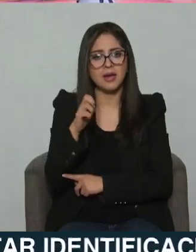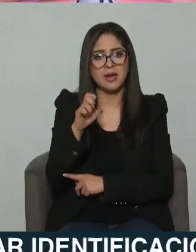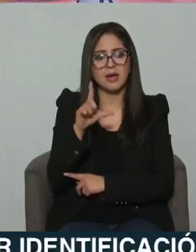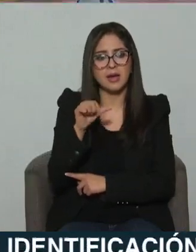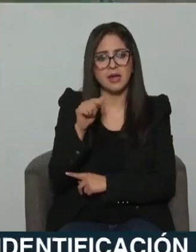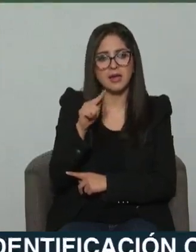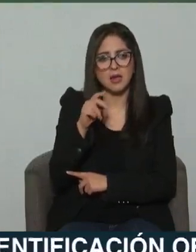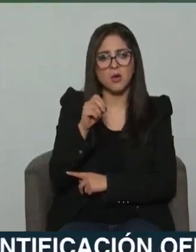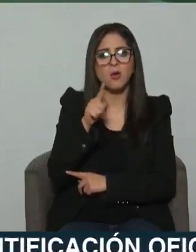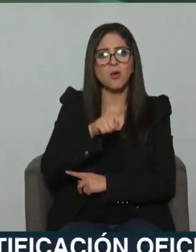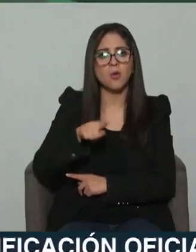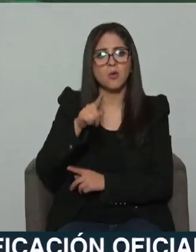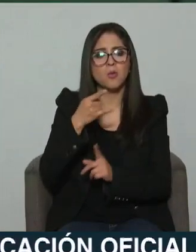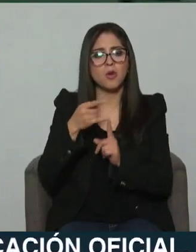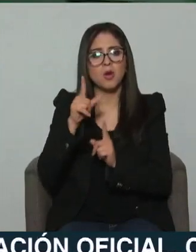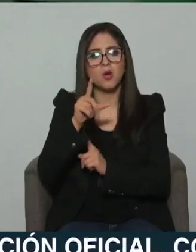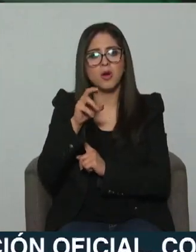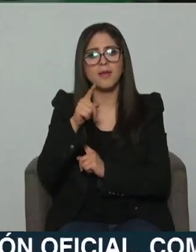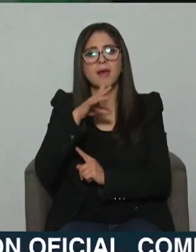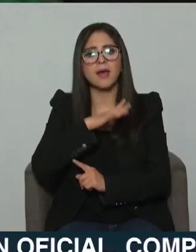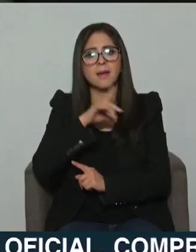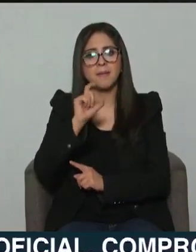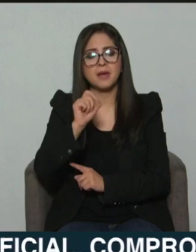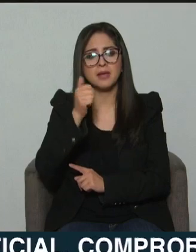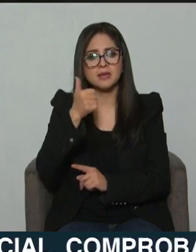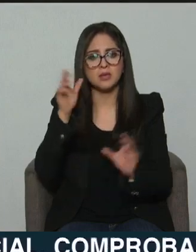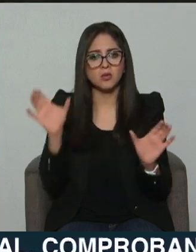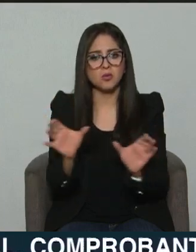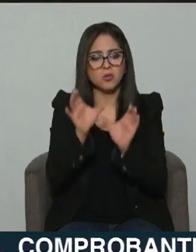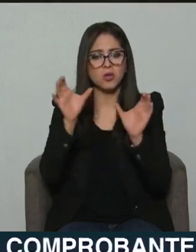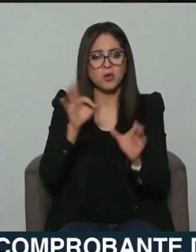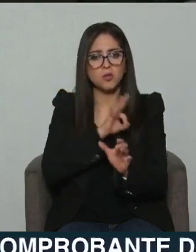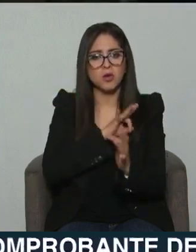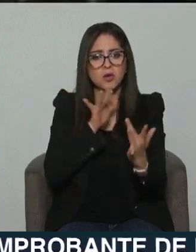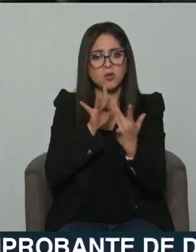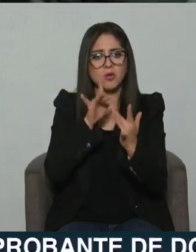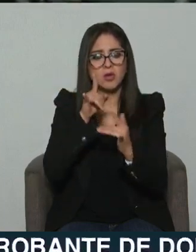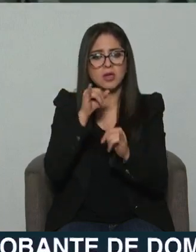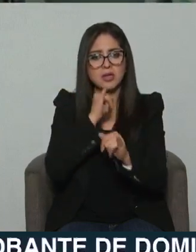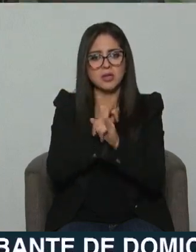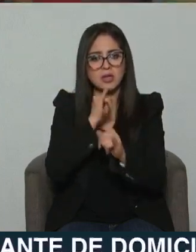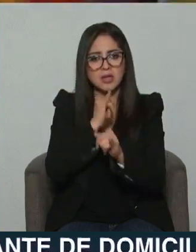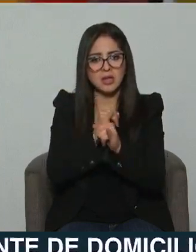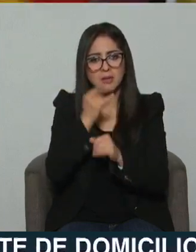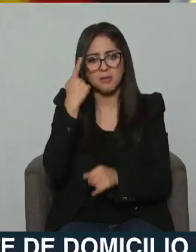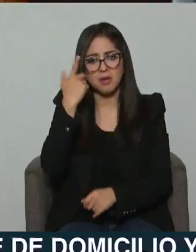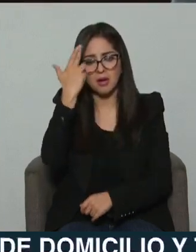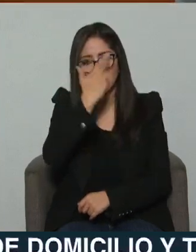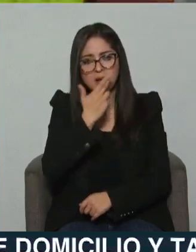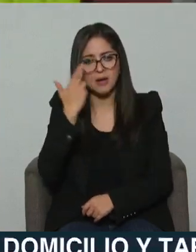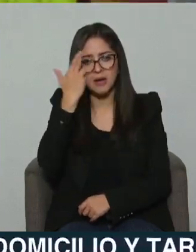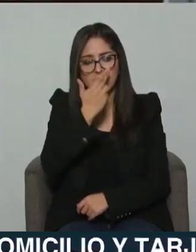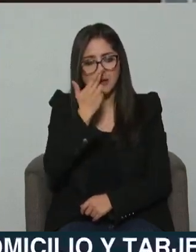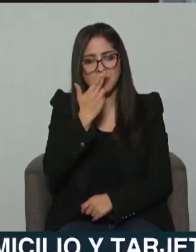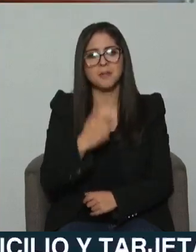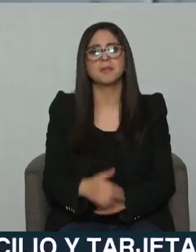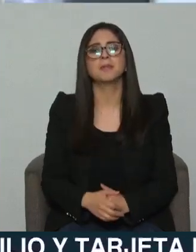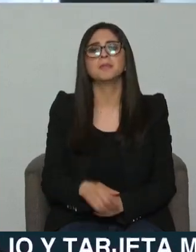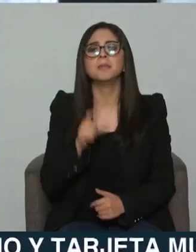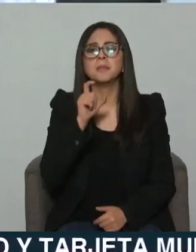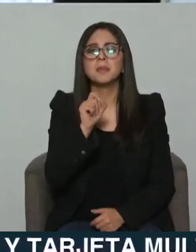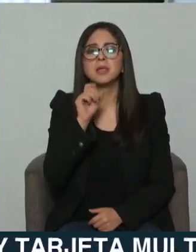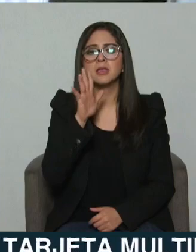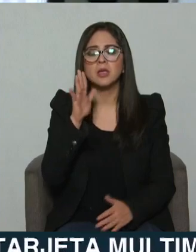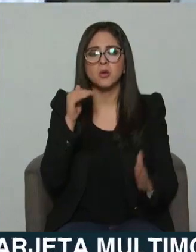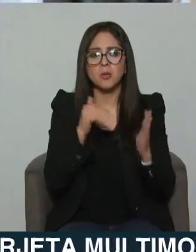de Loreto. Cuenta con 26 computadoras con acceso a internet para la consulta bibliográfica y búsquedas diversas,